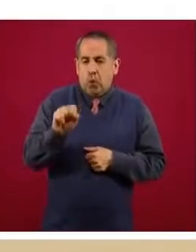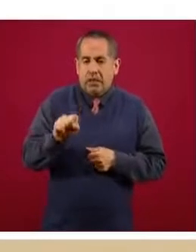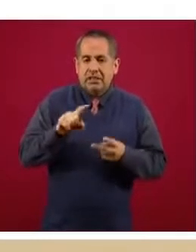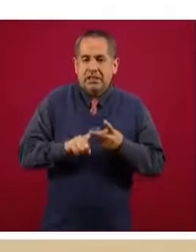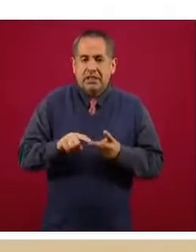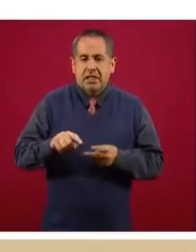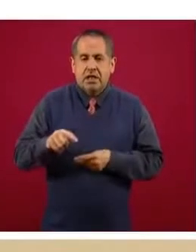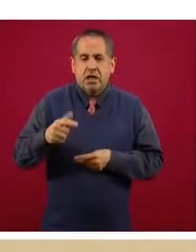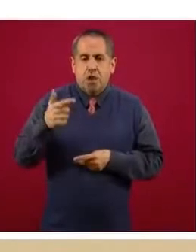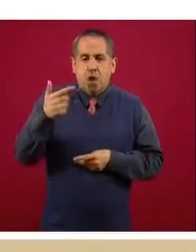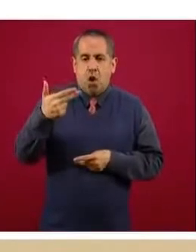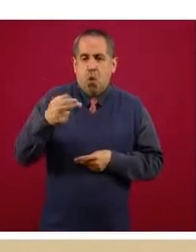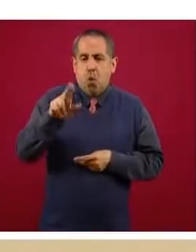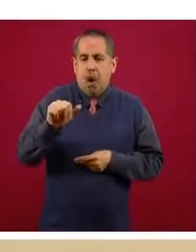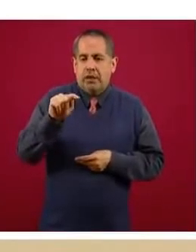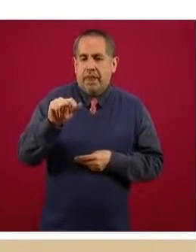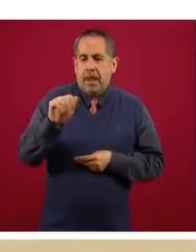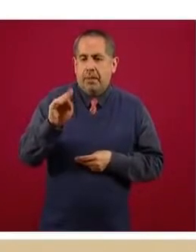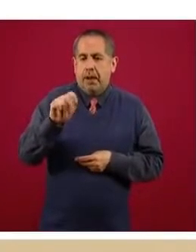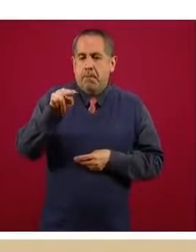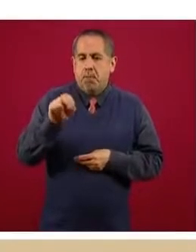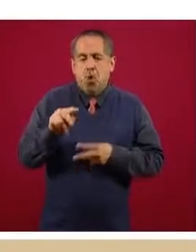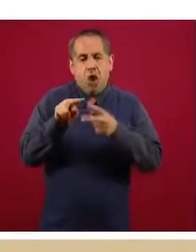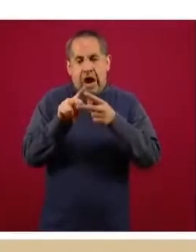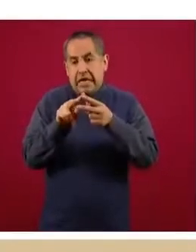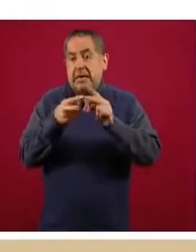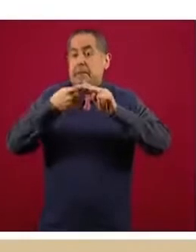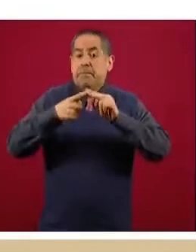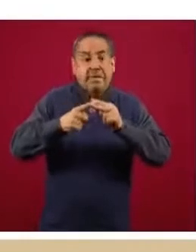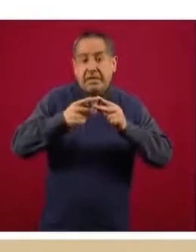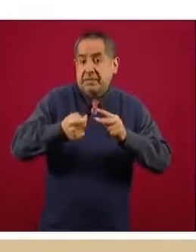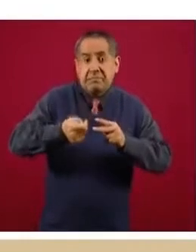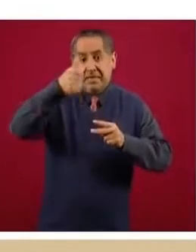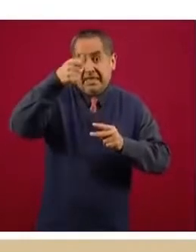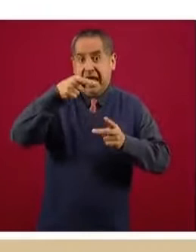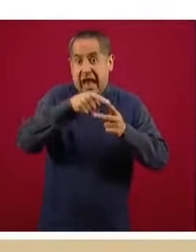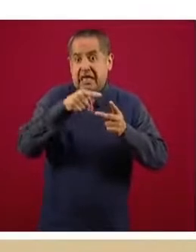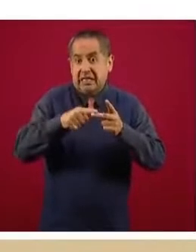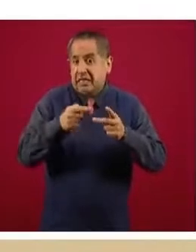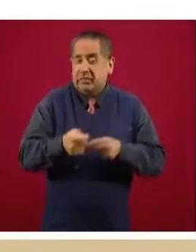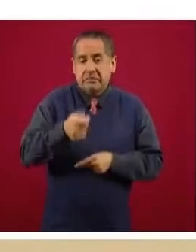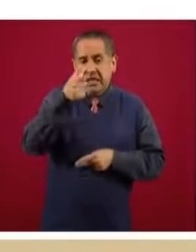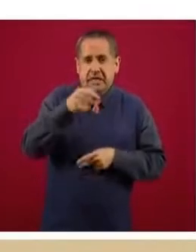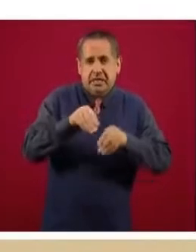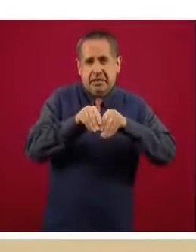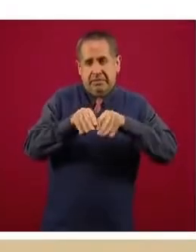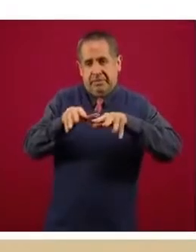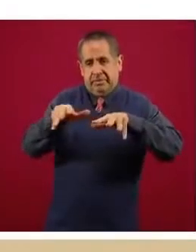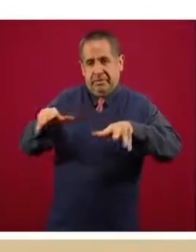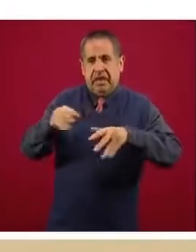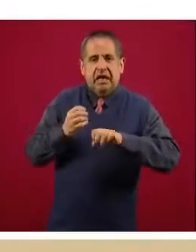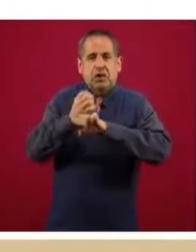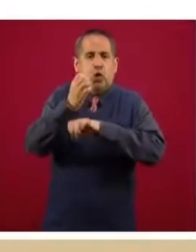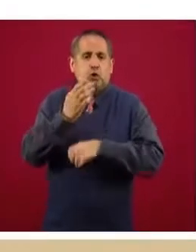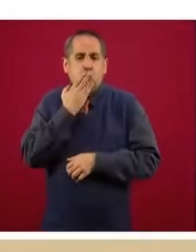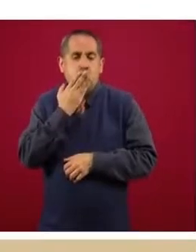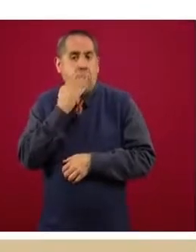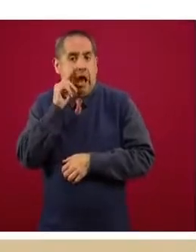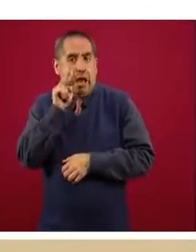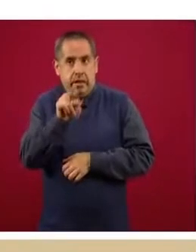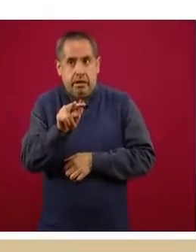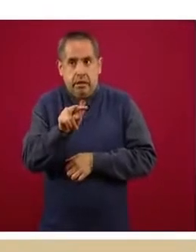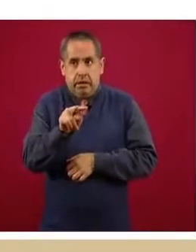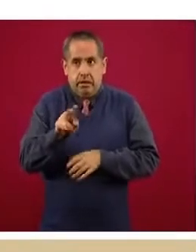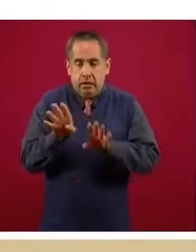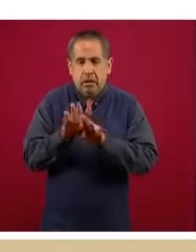Guatabampo. Es básicamente donde iniciaron los primeros casos y por lo tanto la transmisión en el estado de Sonora de acuerdo a este gráfico.